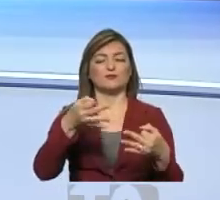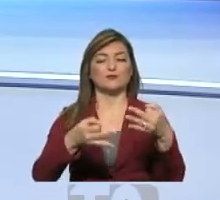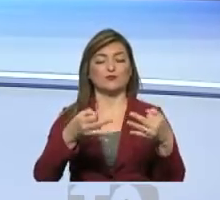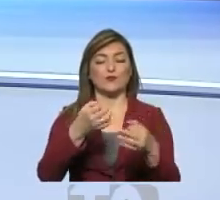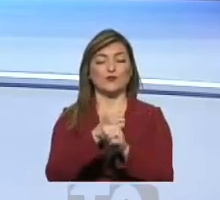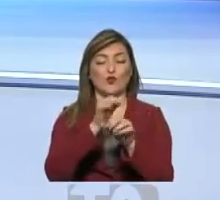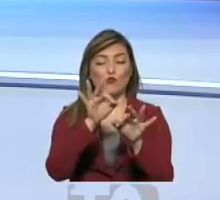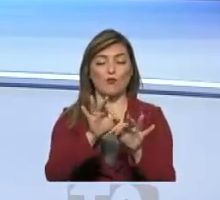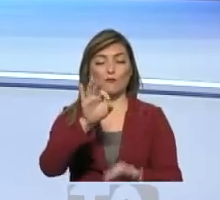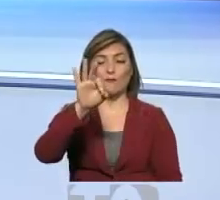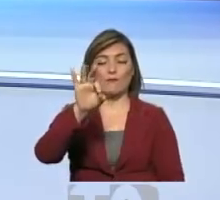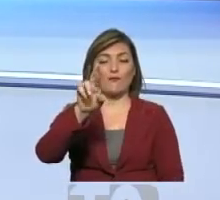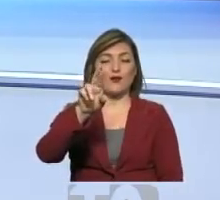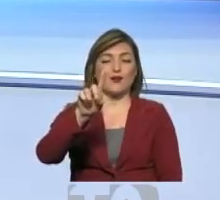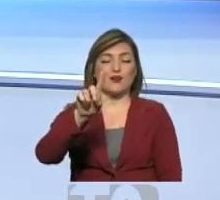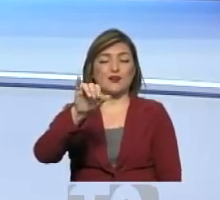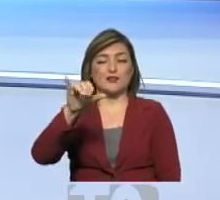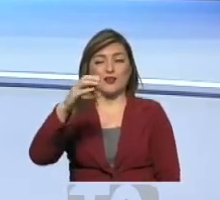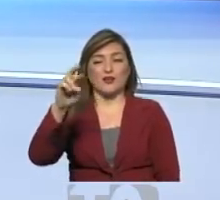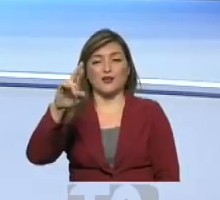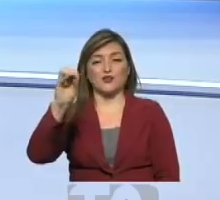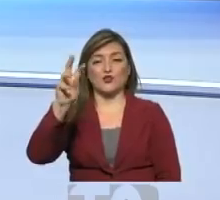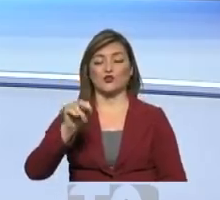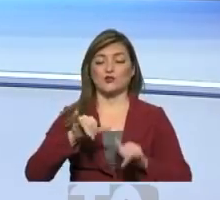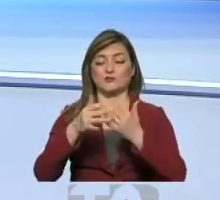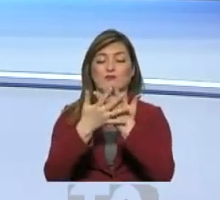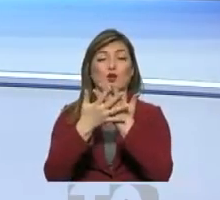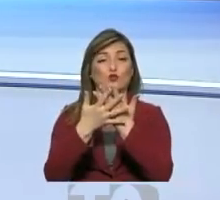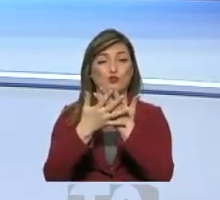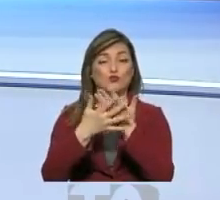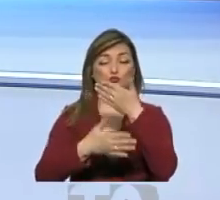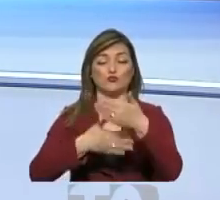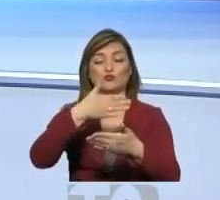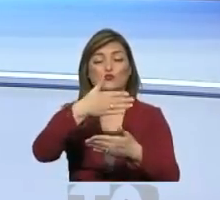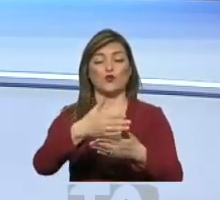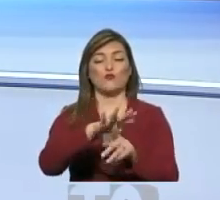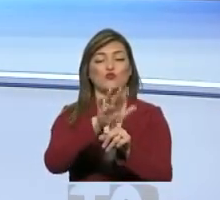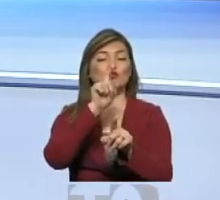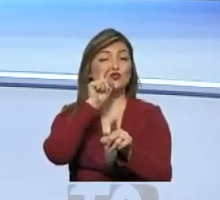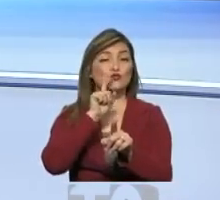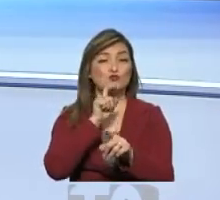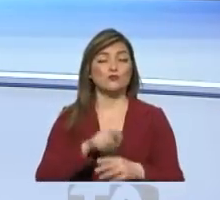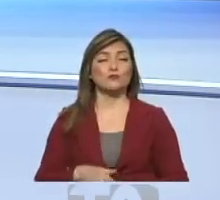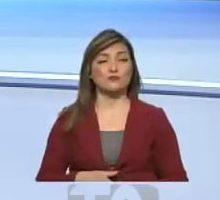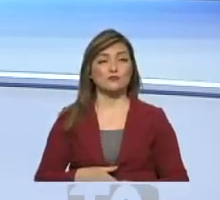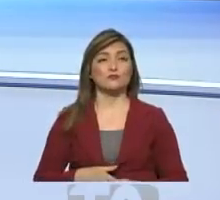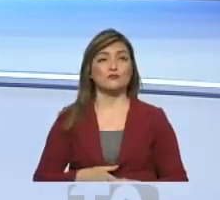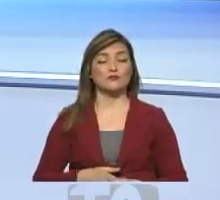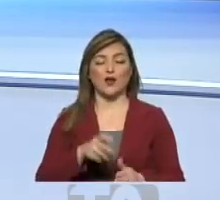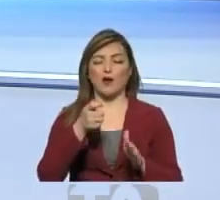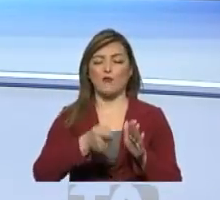el defensor del pueblo Freddy Carrión continúa privado de la libertad dentro del proceso por abuso sexual. Según